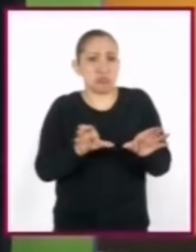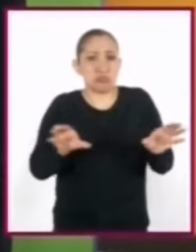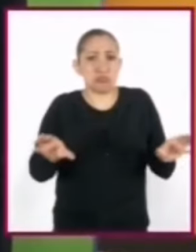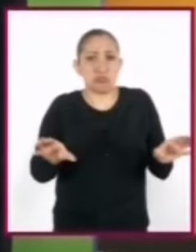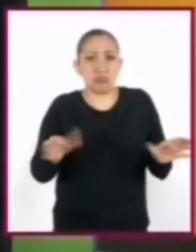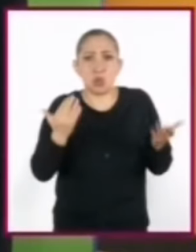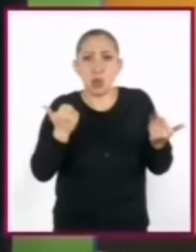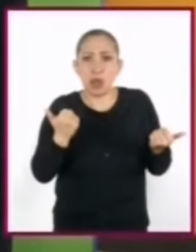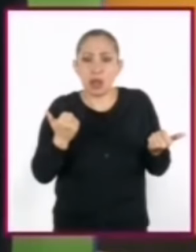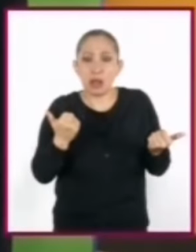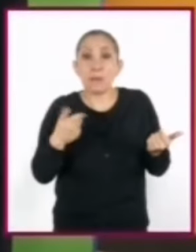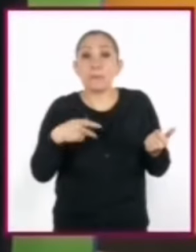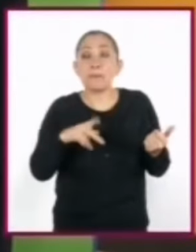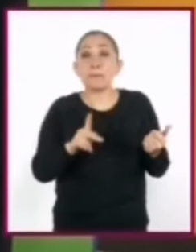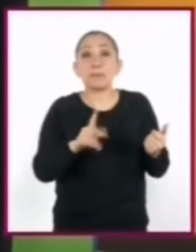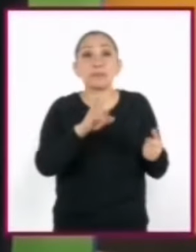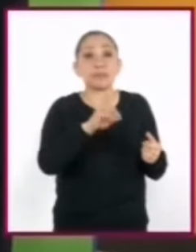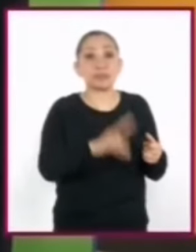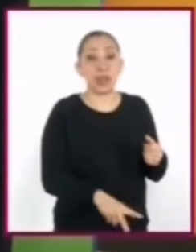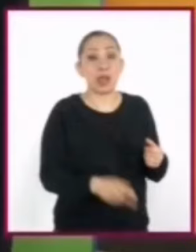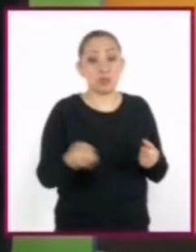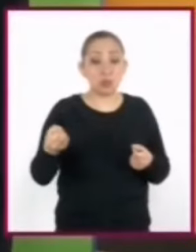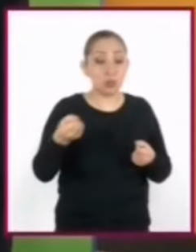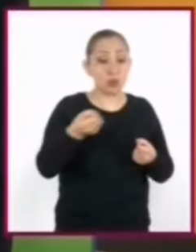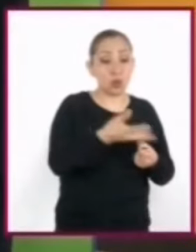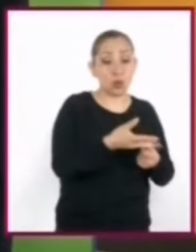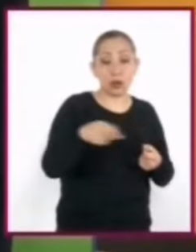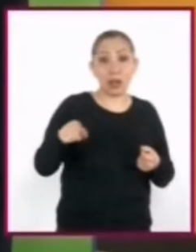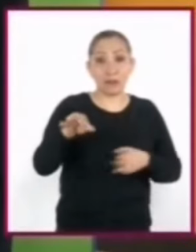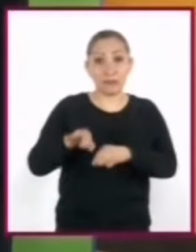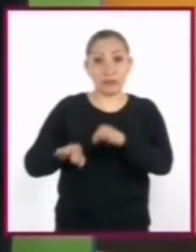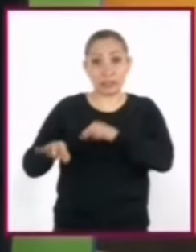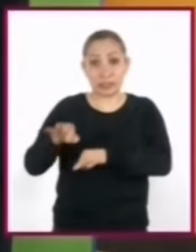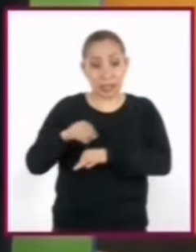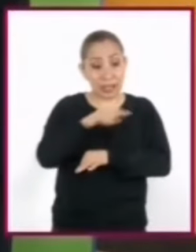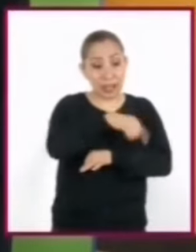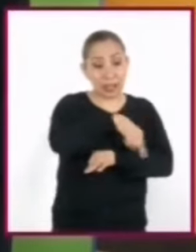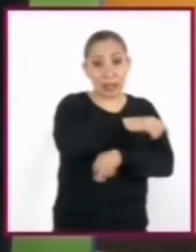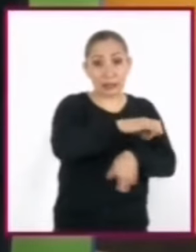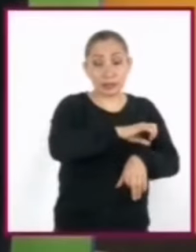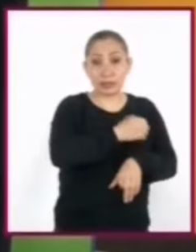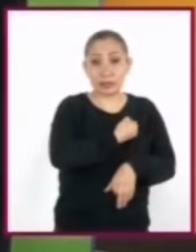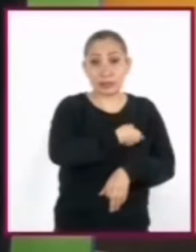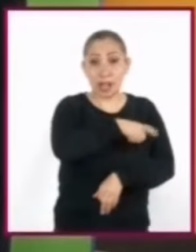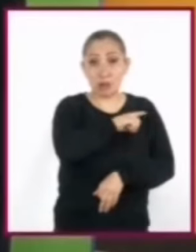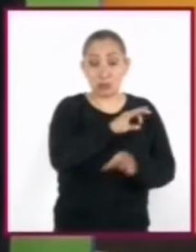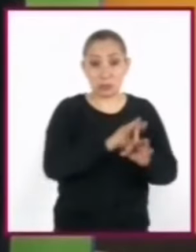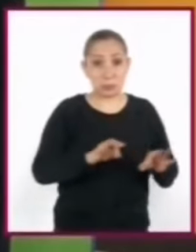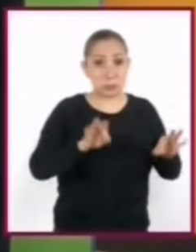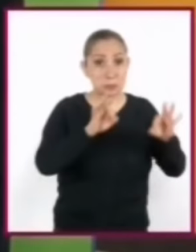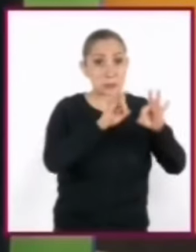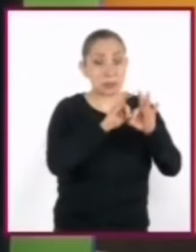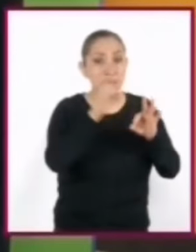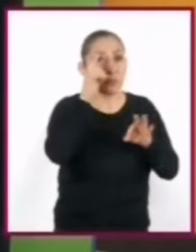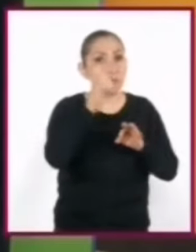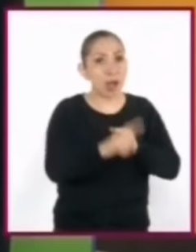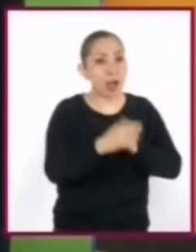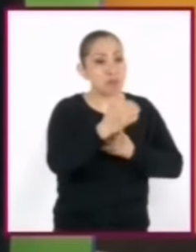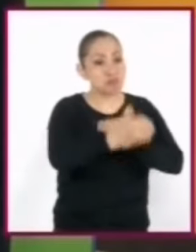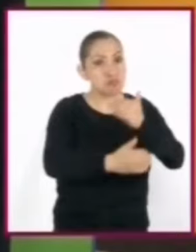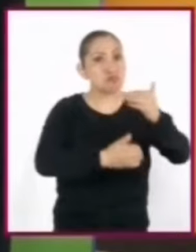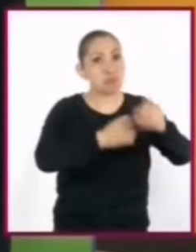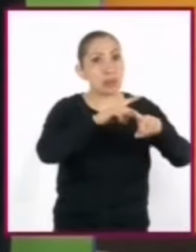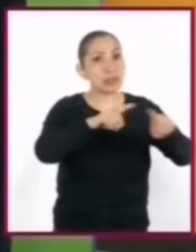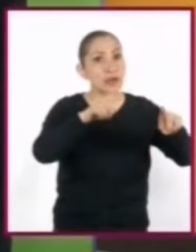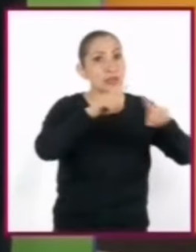tanta relación. Sin embargo, las aportaciones que realiza la física a la salud son fundamentales para el desarrollo